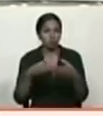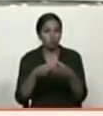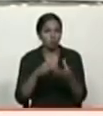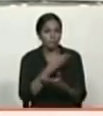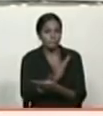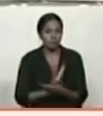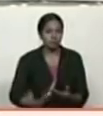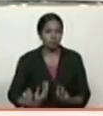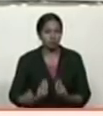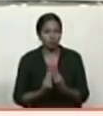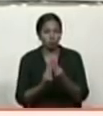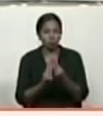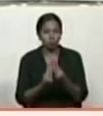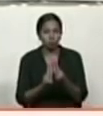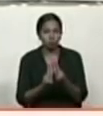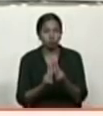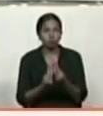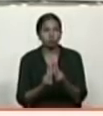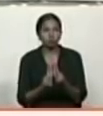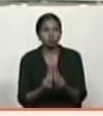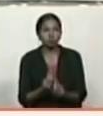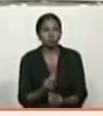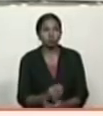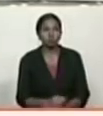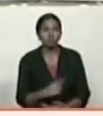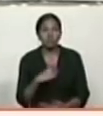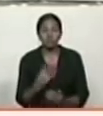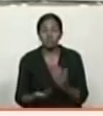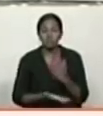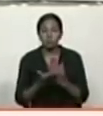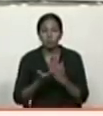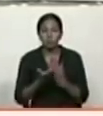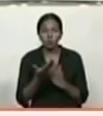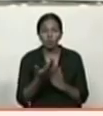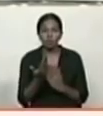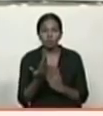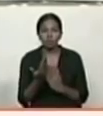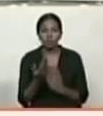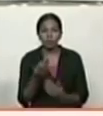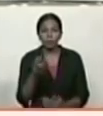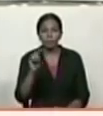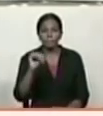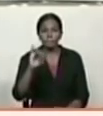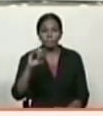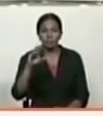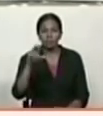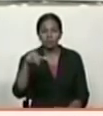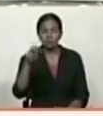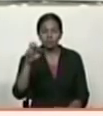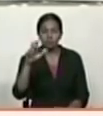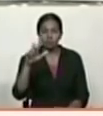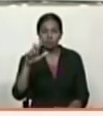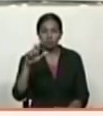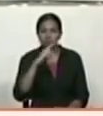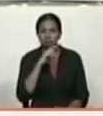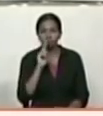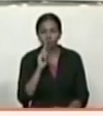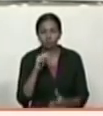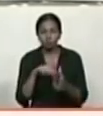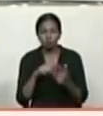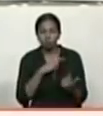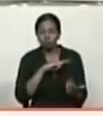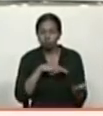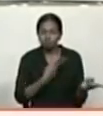una presidente Aoun de gran importancia, Michelle Aoun, una reunión donde tuvimos la oportunidad de